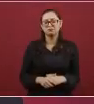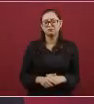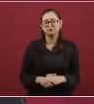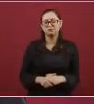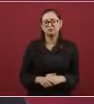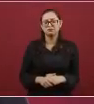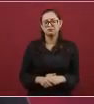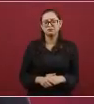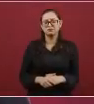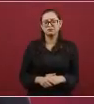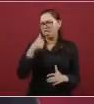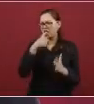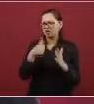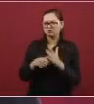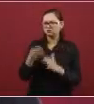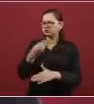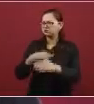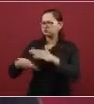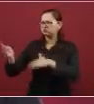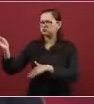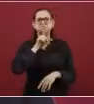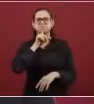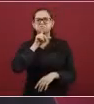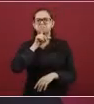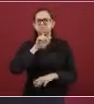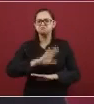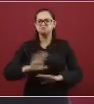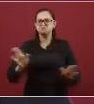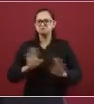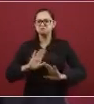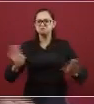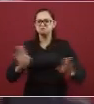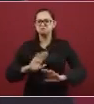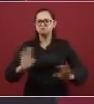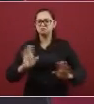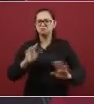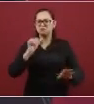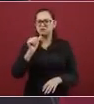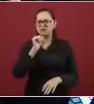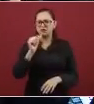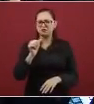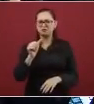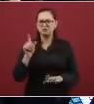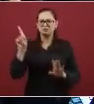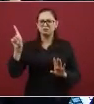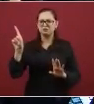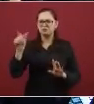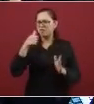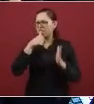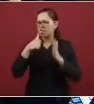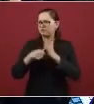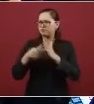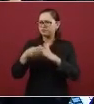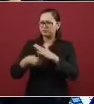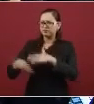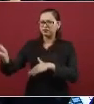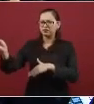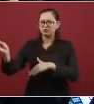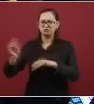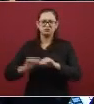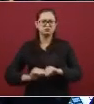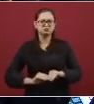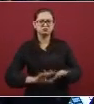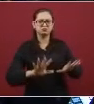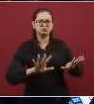no dimos a conocer como ellos dos tiempos ese filtro no porque lamenta la filtración de la